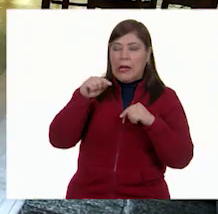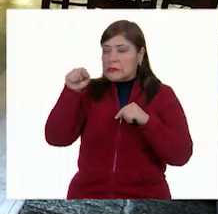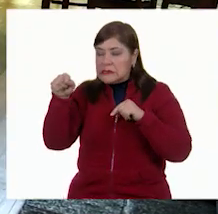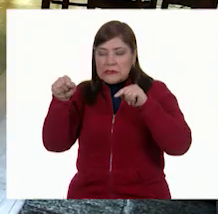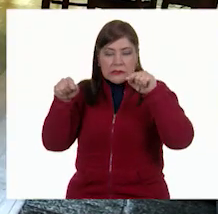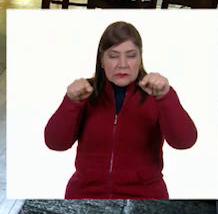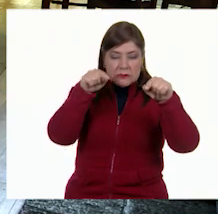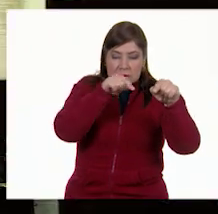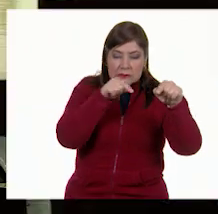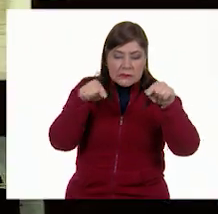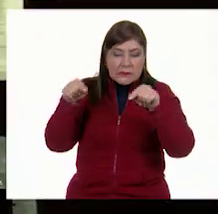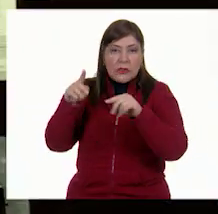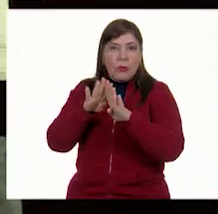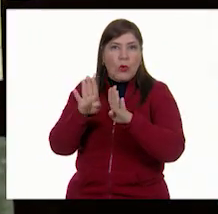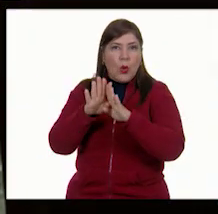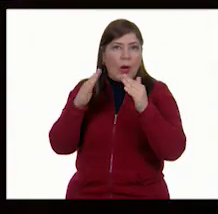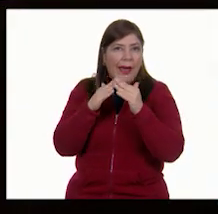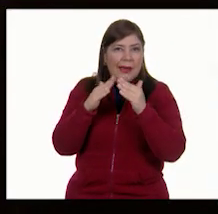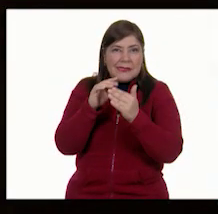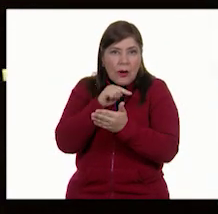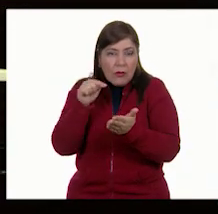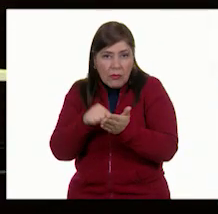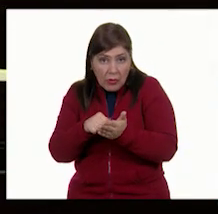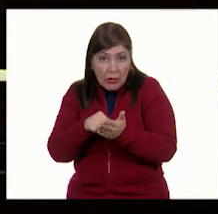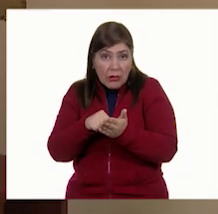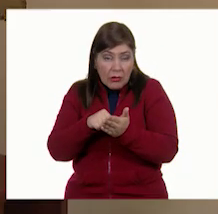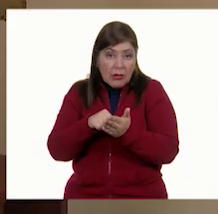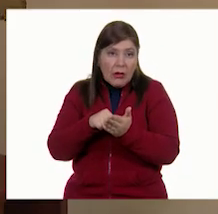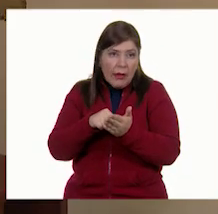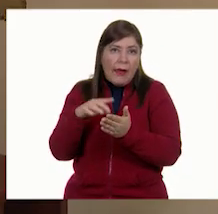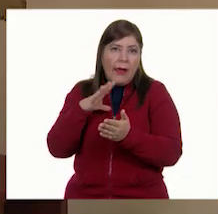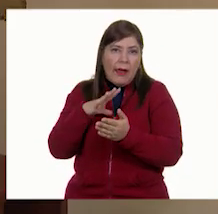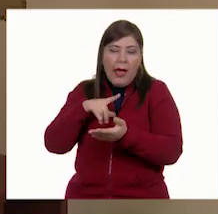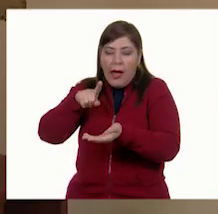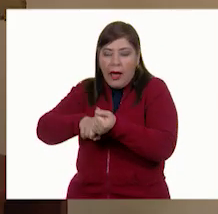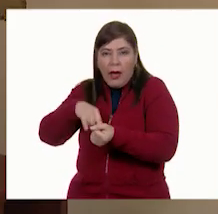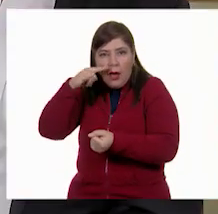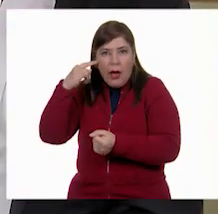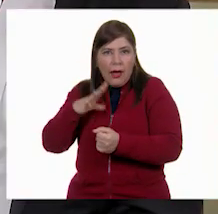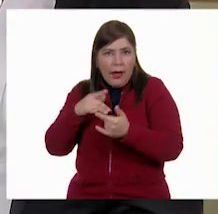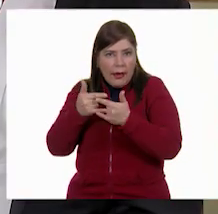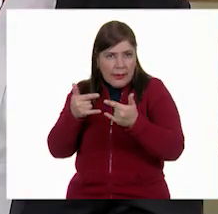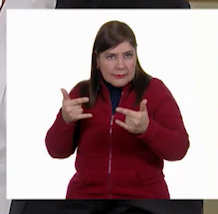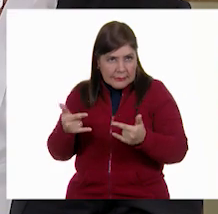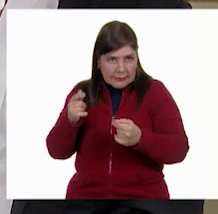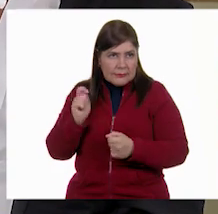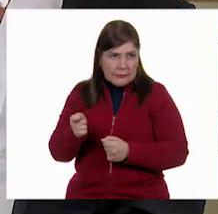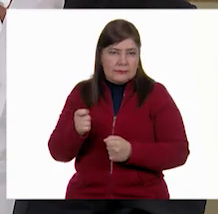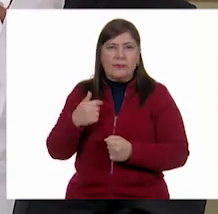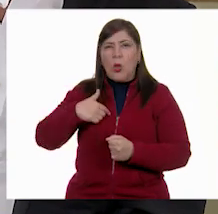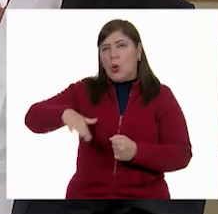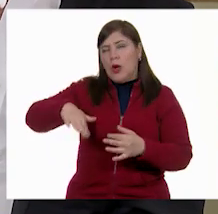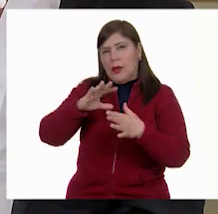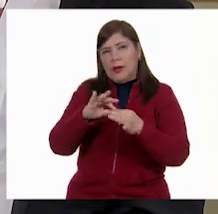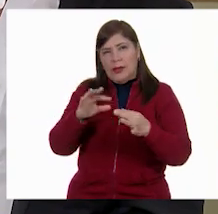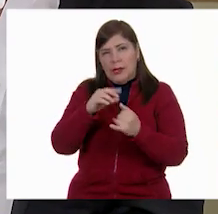esquina, cada rincón tienen una historia, ¿no? Que como yo decía hace rato, ha sido